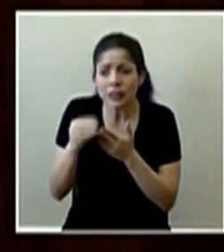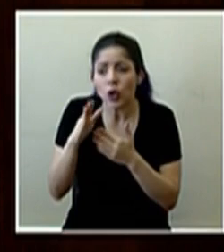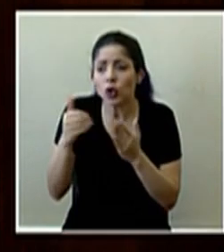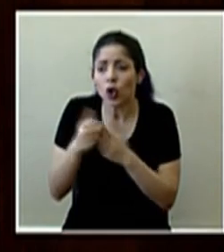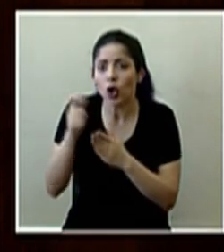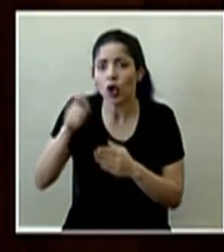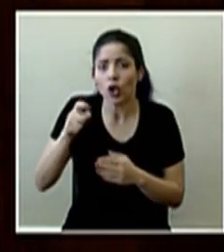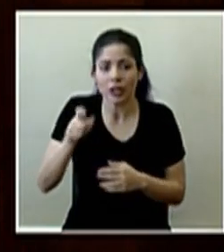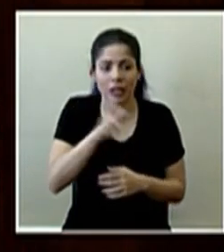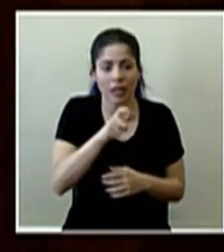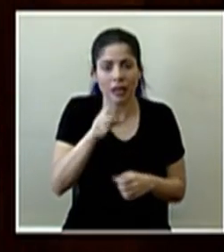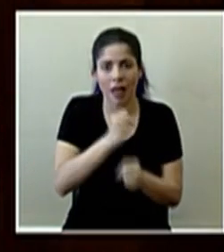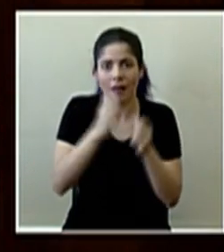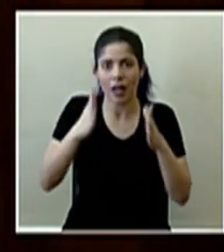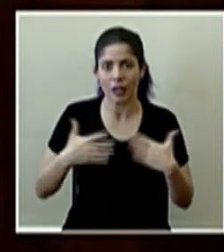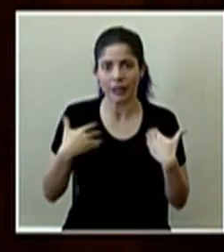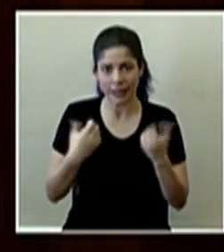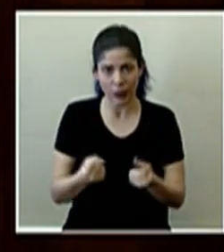nuestros funcionarios de la salud.